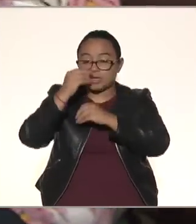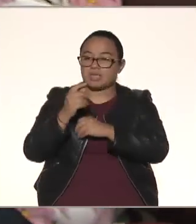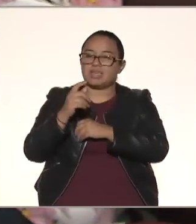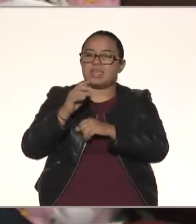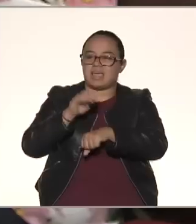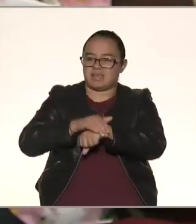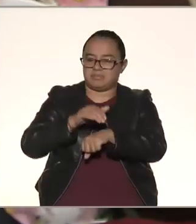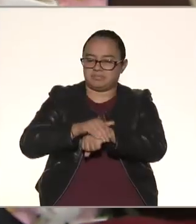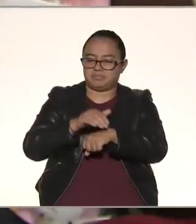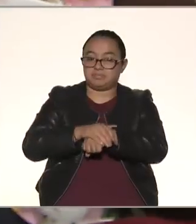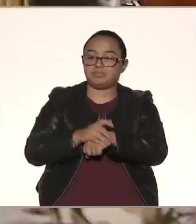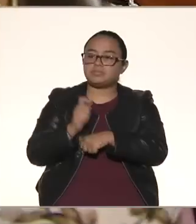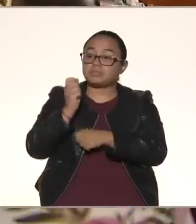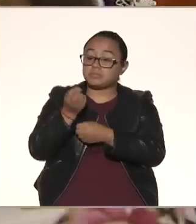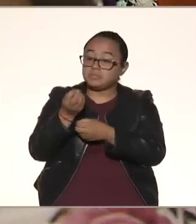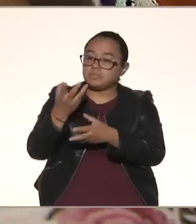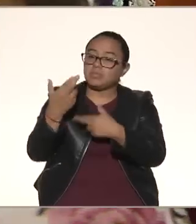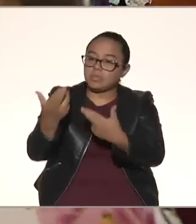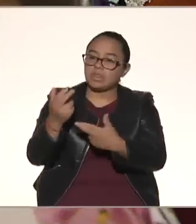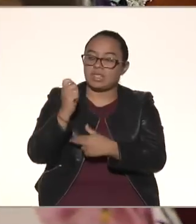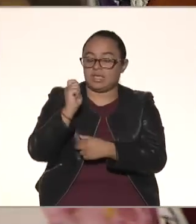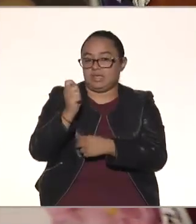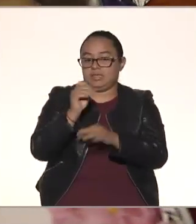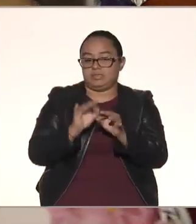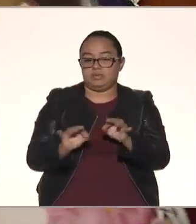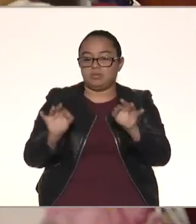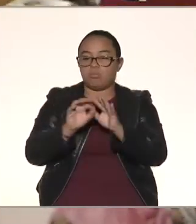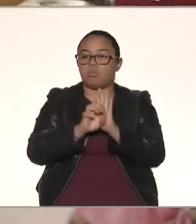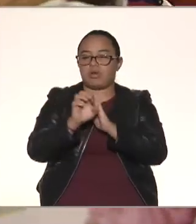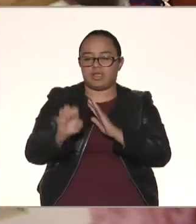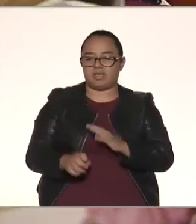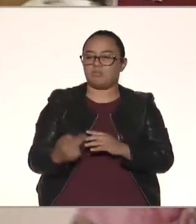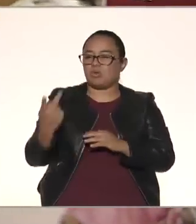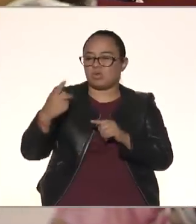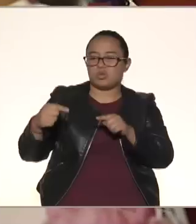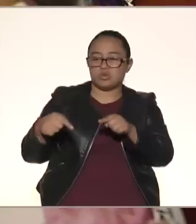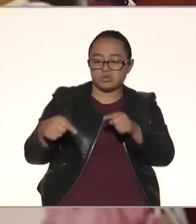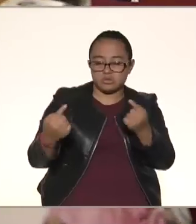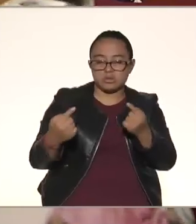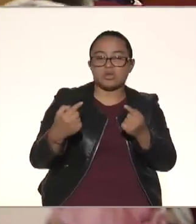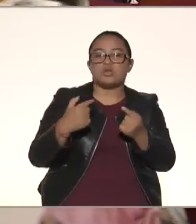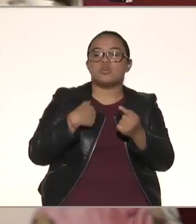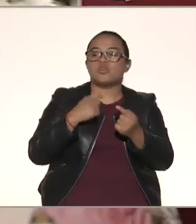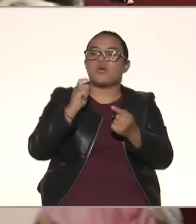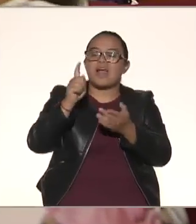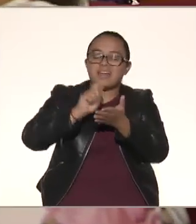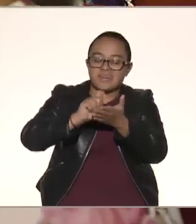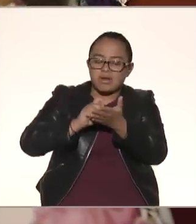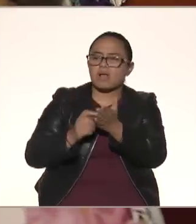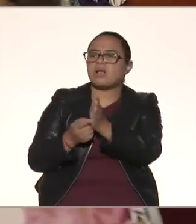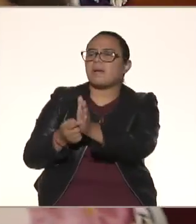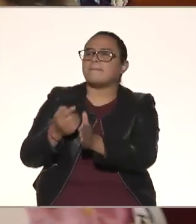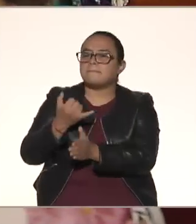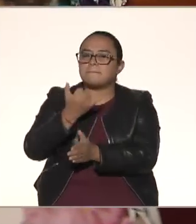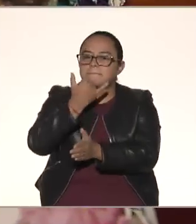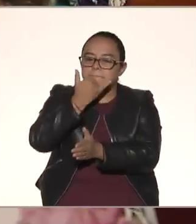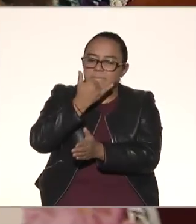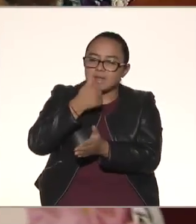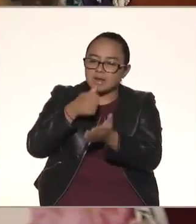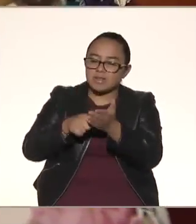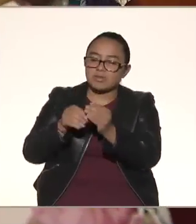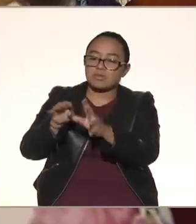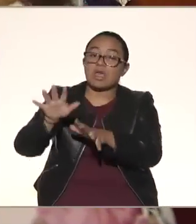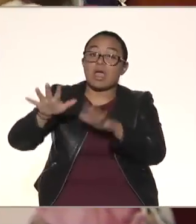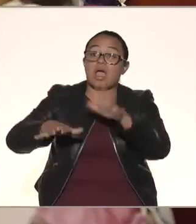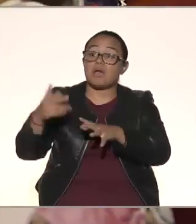amigos, que los detalles son muy importantes, cuando hay un disgusto, yo le dejaba recaditos, que me perdonara, porque nos íbamos a